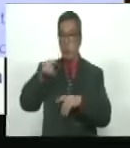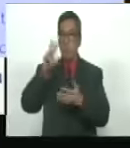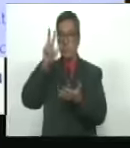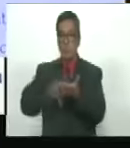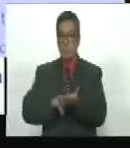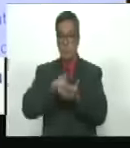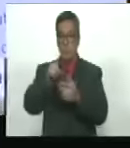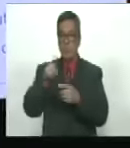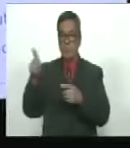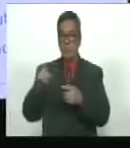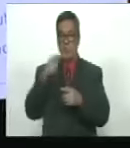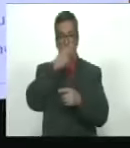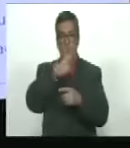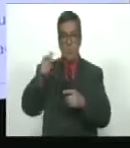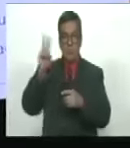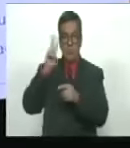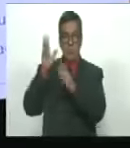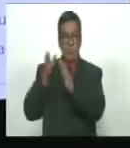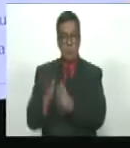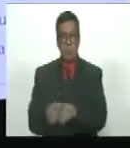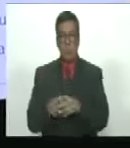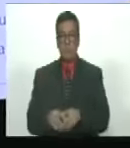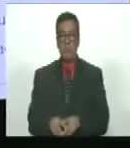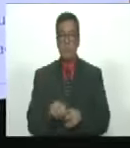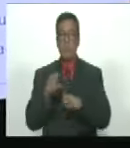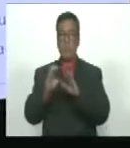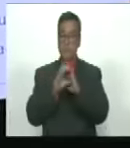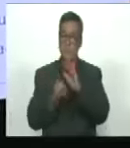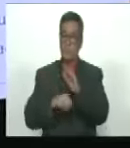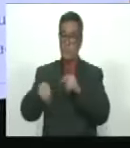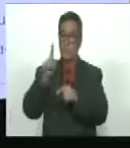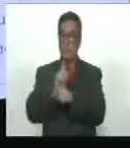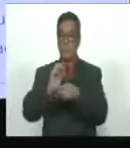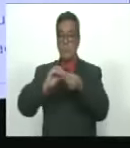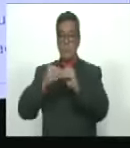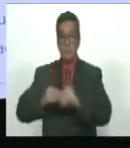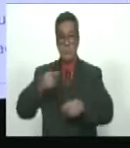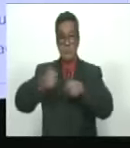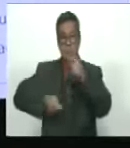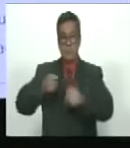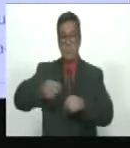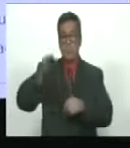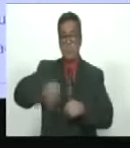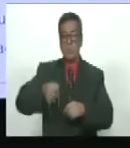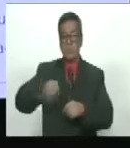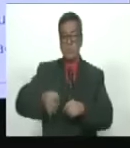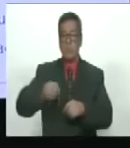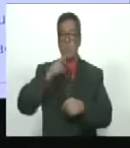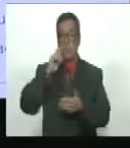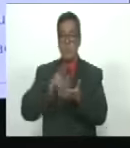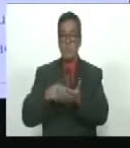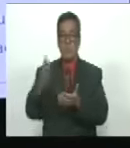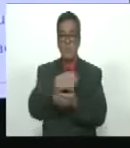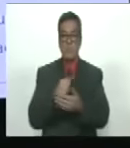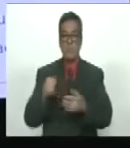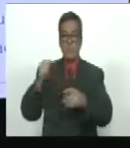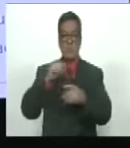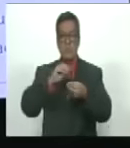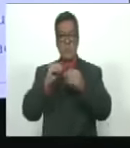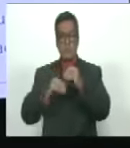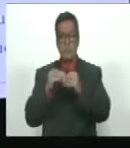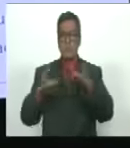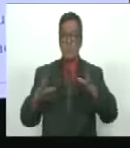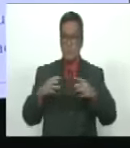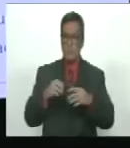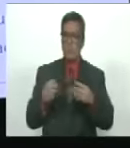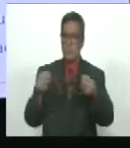aprobado mayoritariamente por el pueblo venezolano, constituye el único instrumento jurídico válido para alcanzar una solución